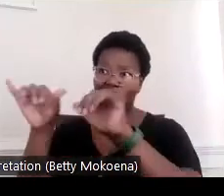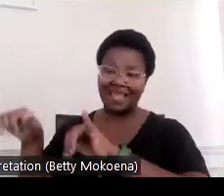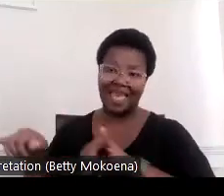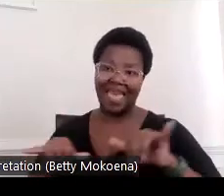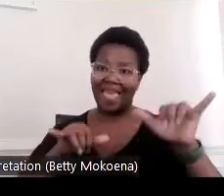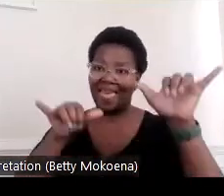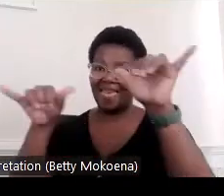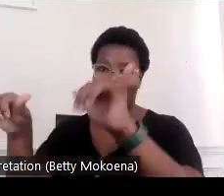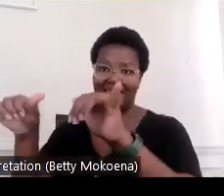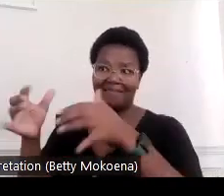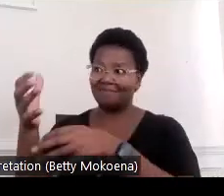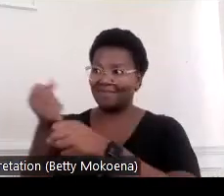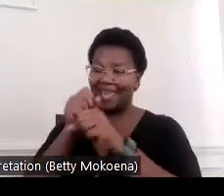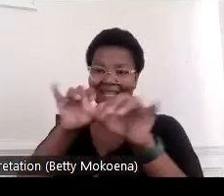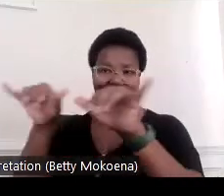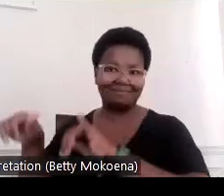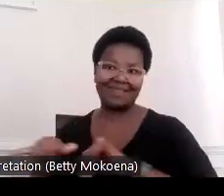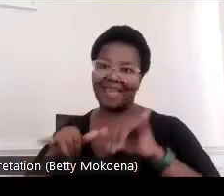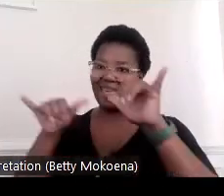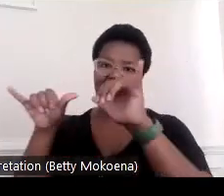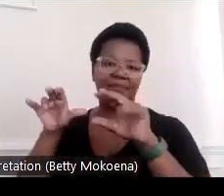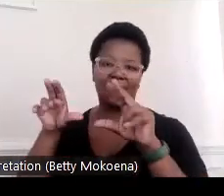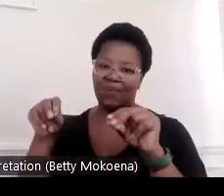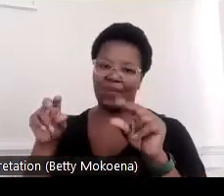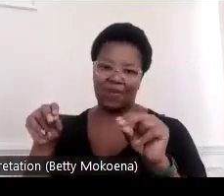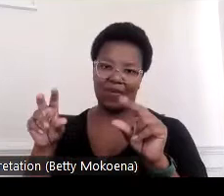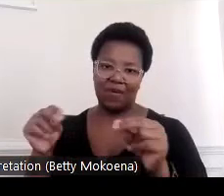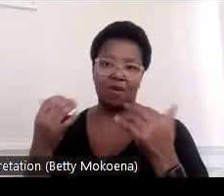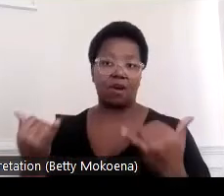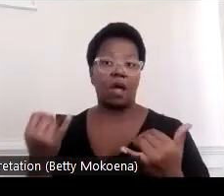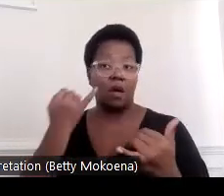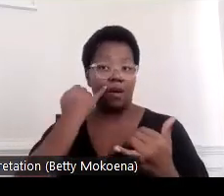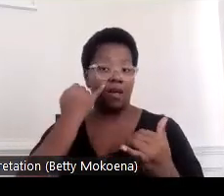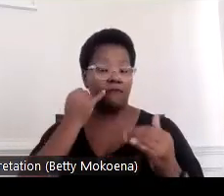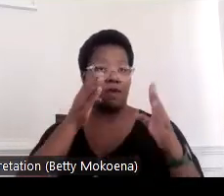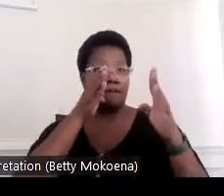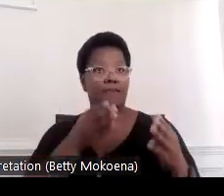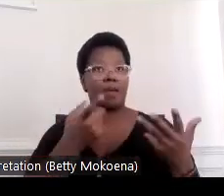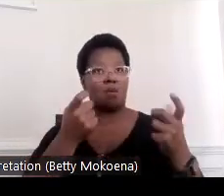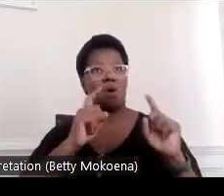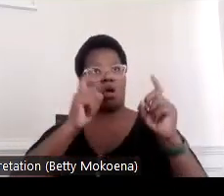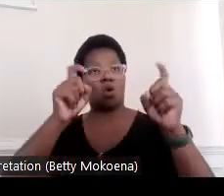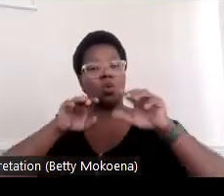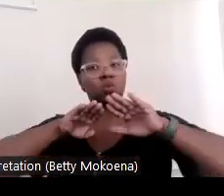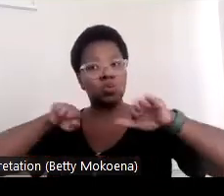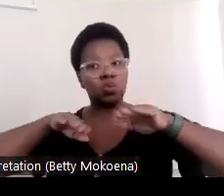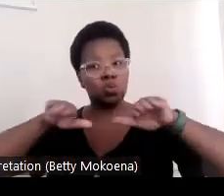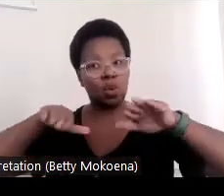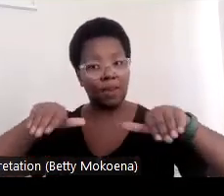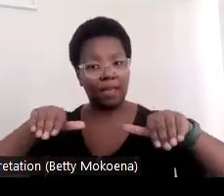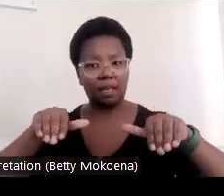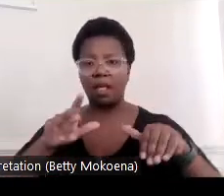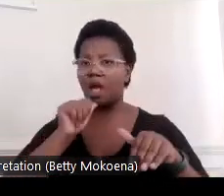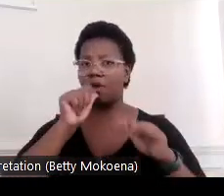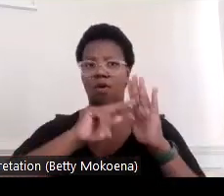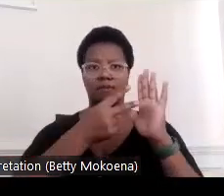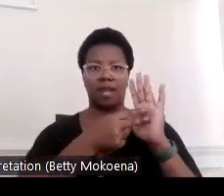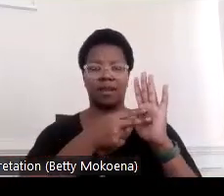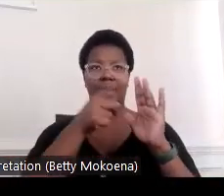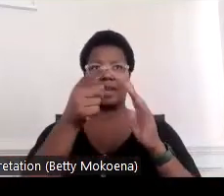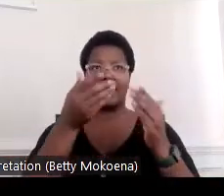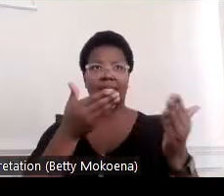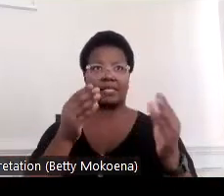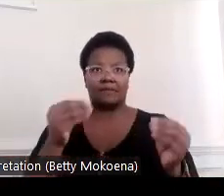a ser siempre así verdad y no se trata tampoco de darles a todos lo mismo algún individuo con discapacidad tal vez diga Mira yo quiero ir a